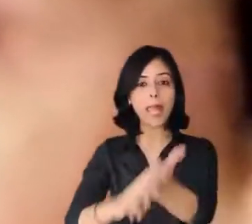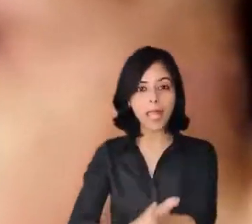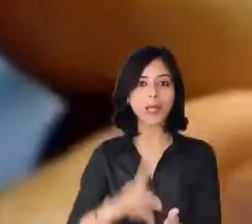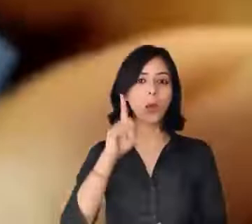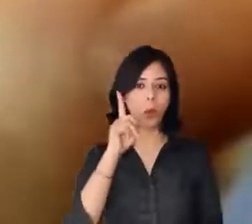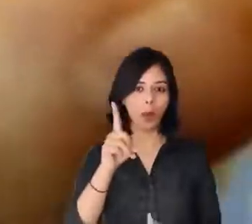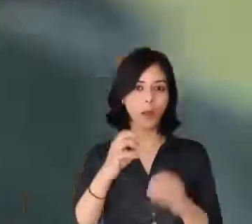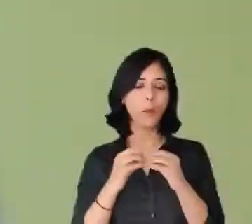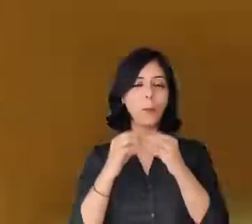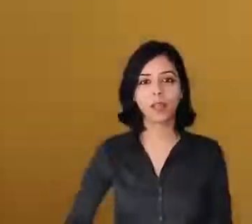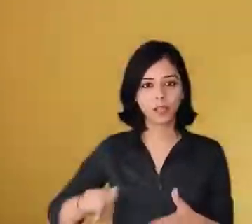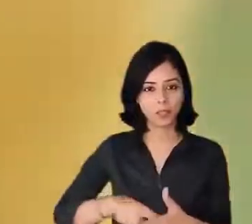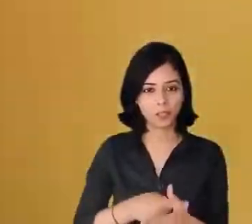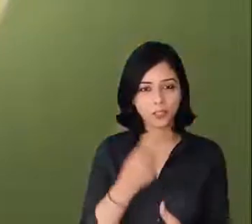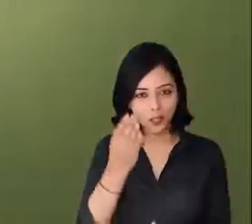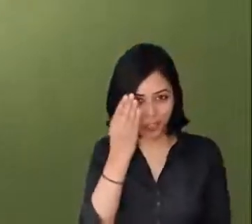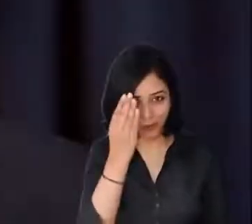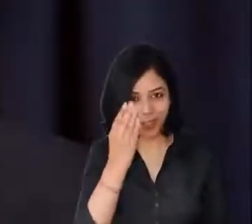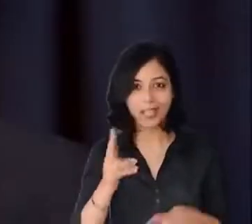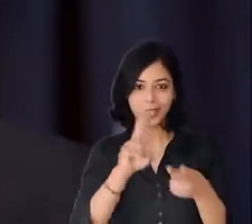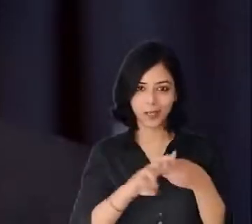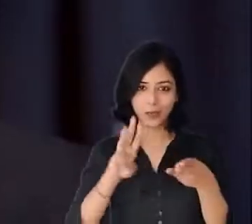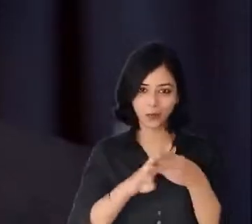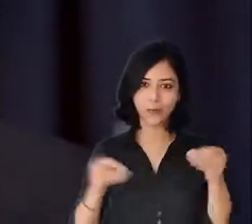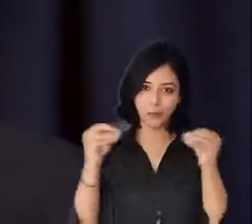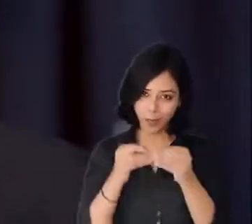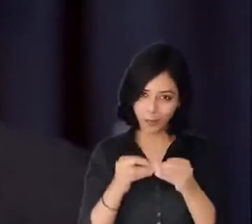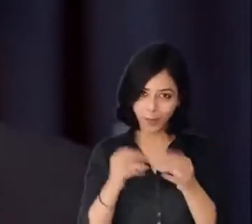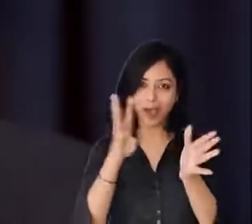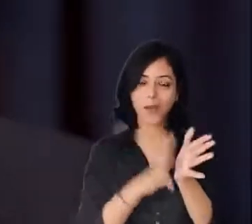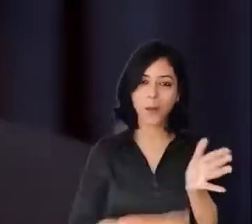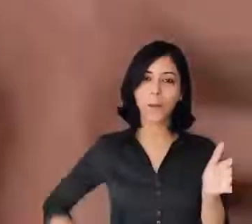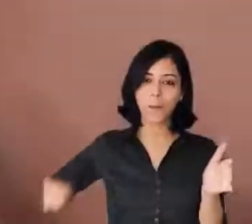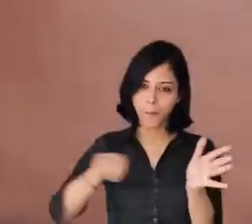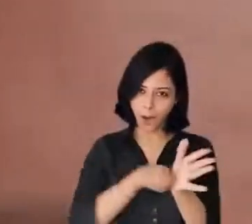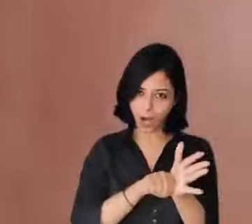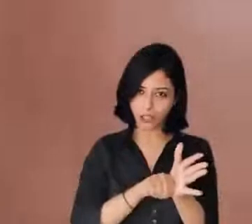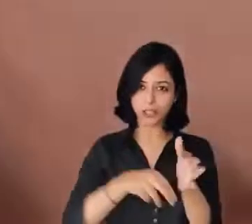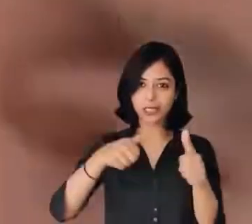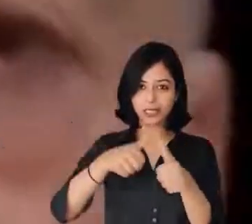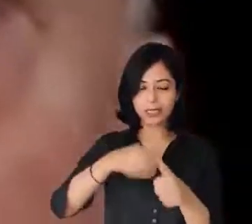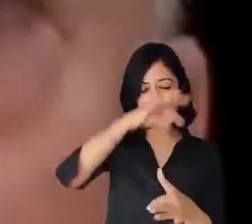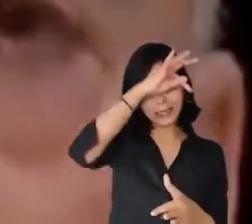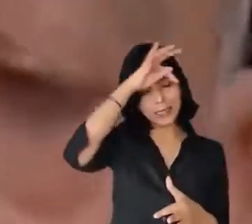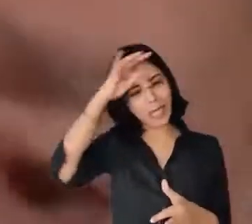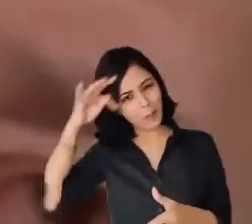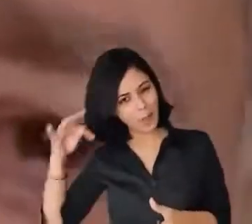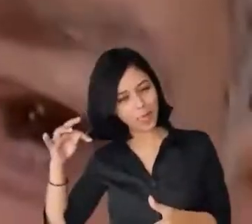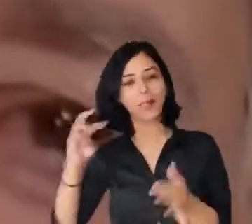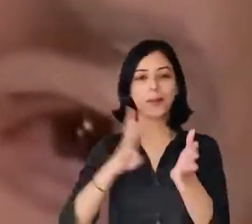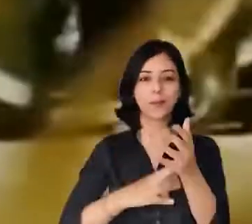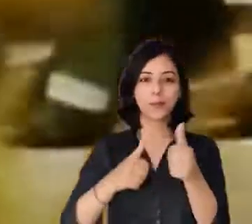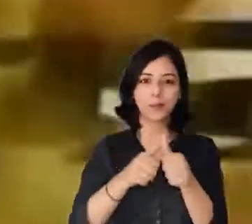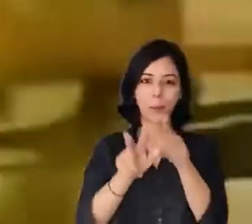sobre la muerte de Robin. Fue muy amable. Le dije, Jimmy, adelante. Dime lo que